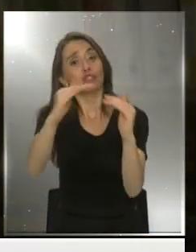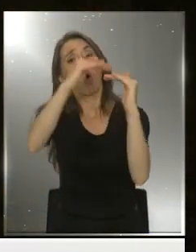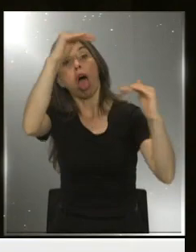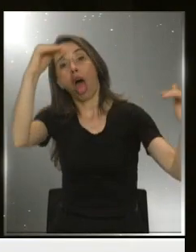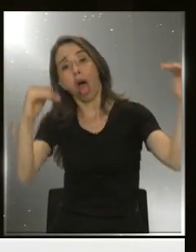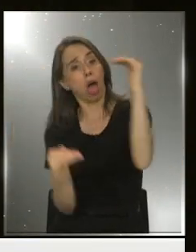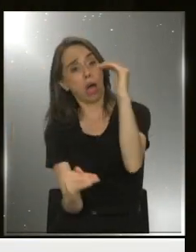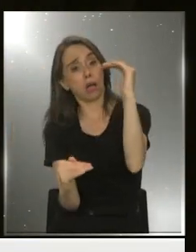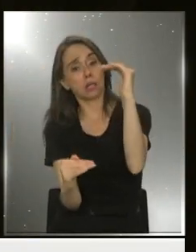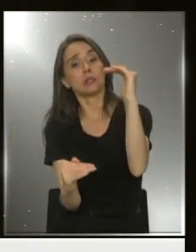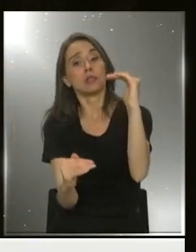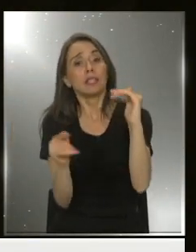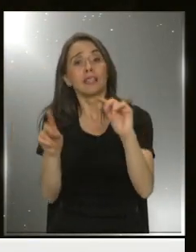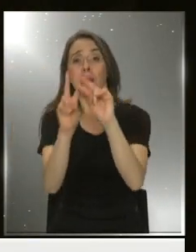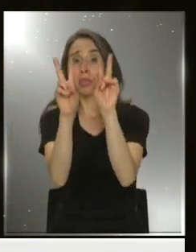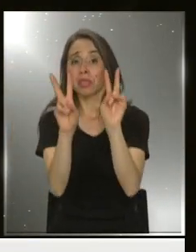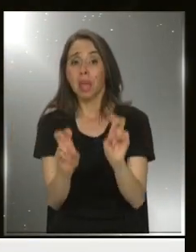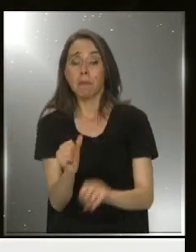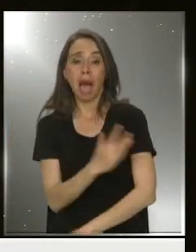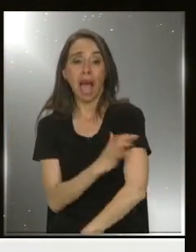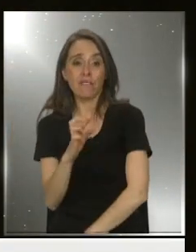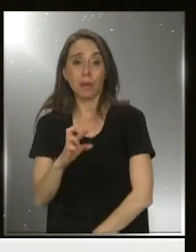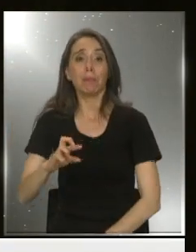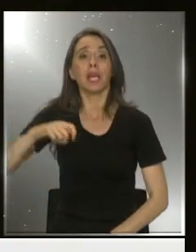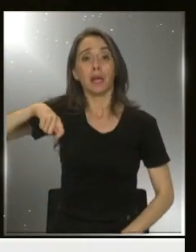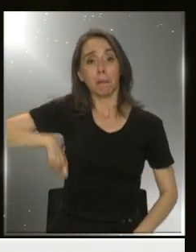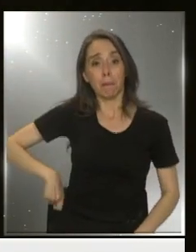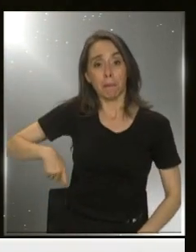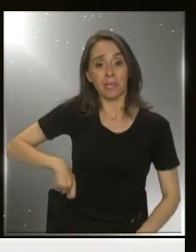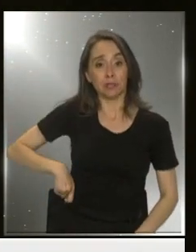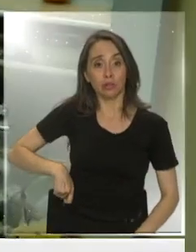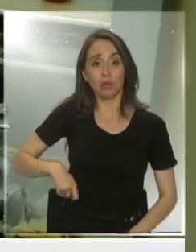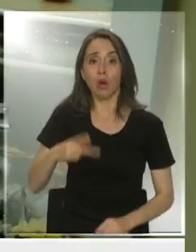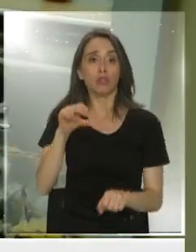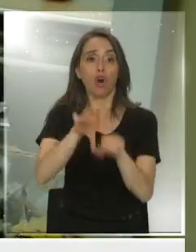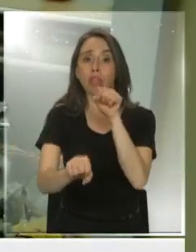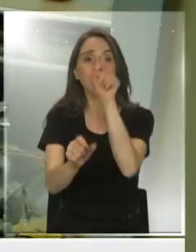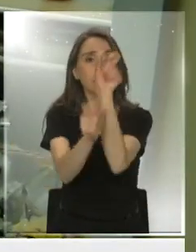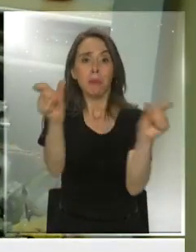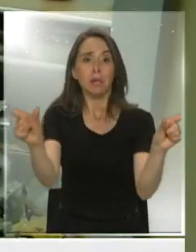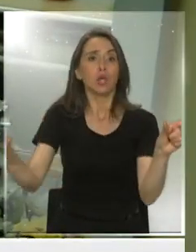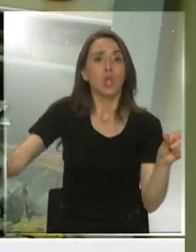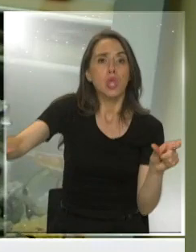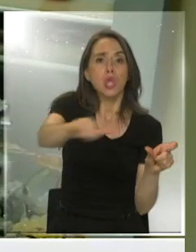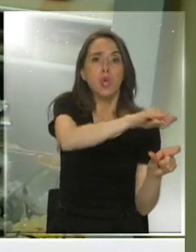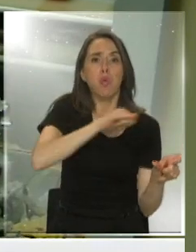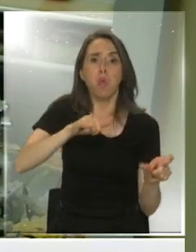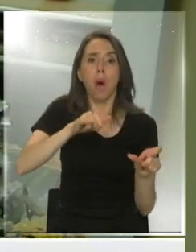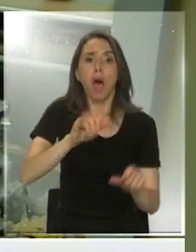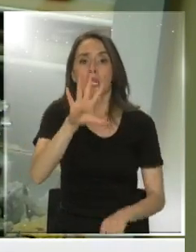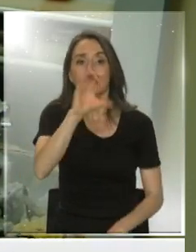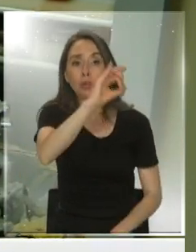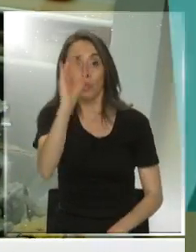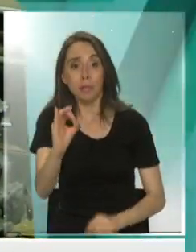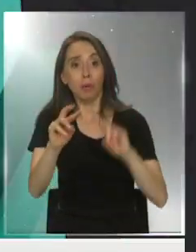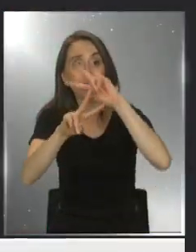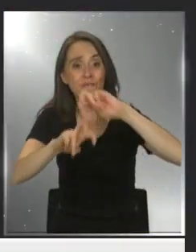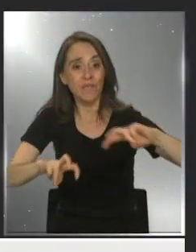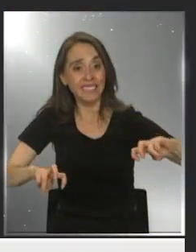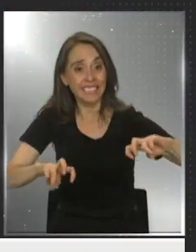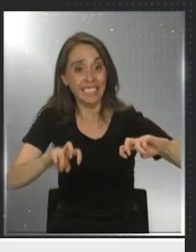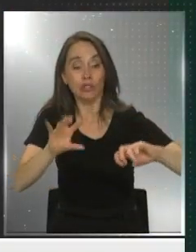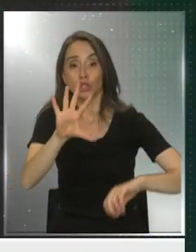aunque paradójicamente el tema AFP y pensiones no discrimina. Según sus estudios, el 50% de